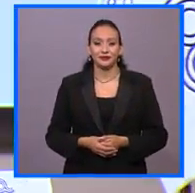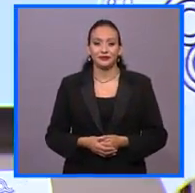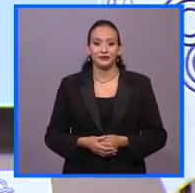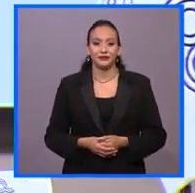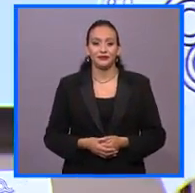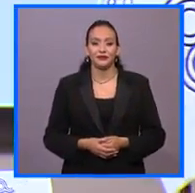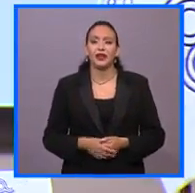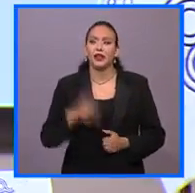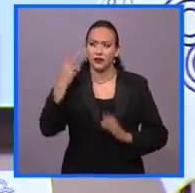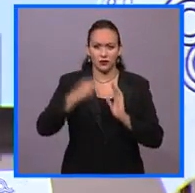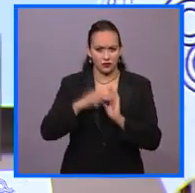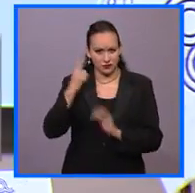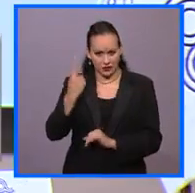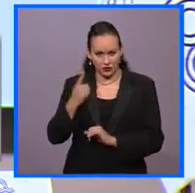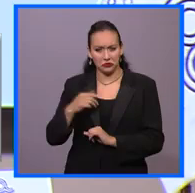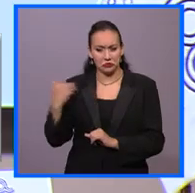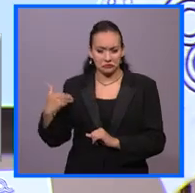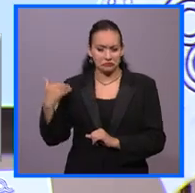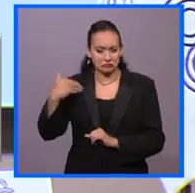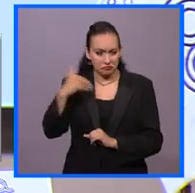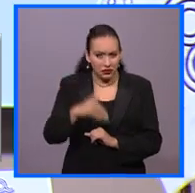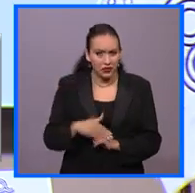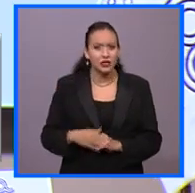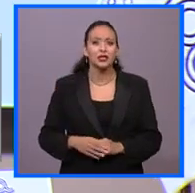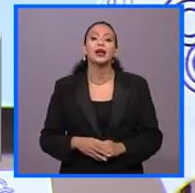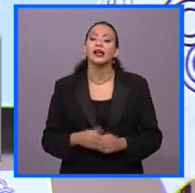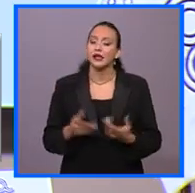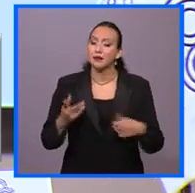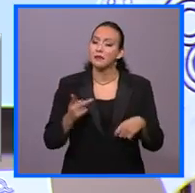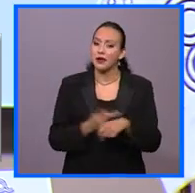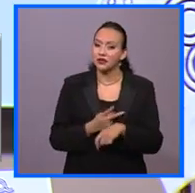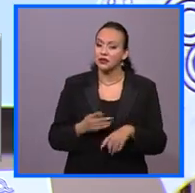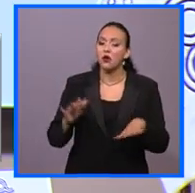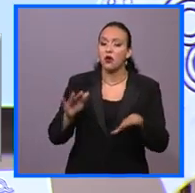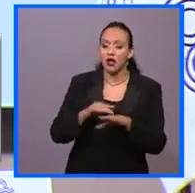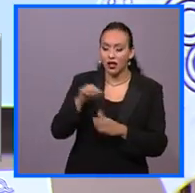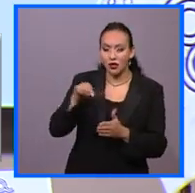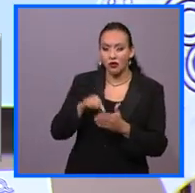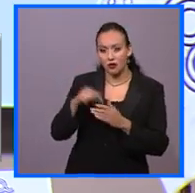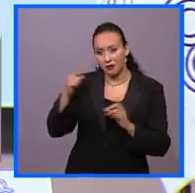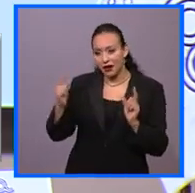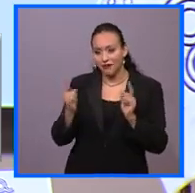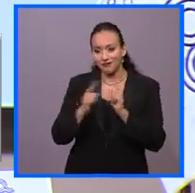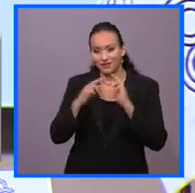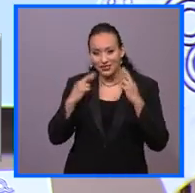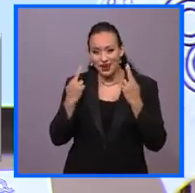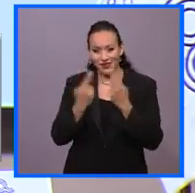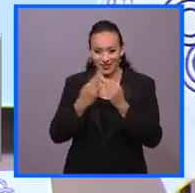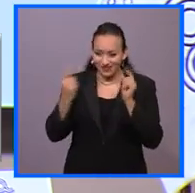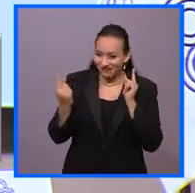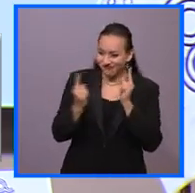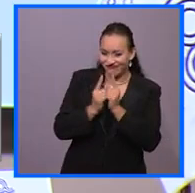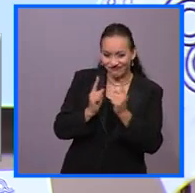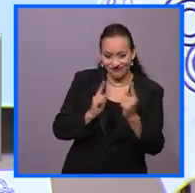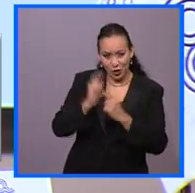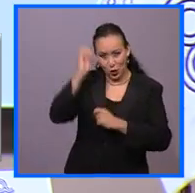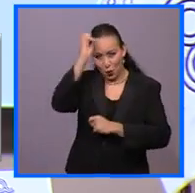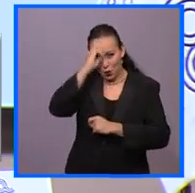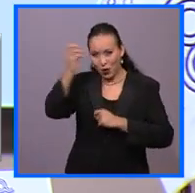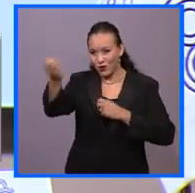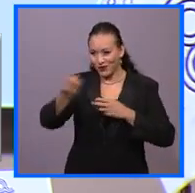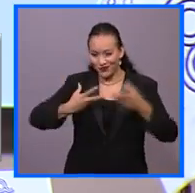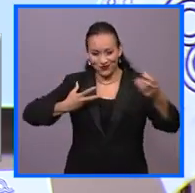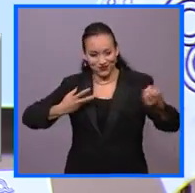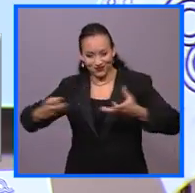Y a partir de 2001 se ha venido configurando, voy a decirlo así, como un espacio de encuentro. Un espacio de encuentro, un espacio